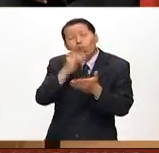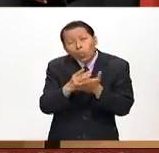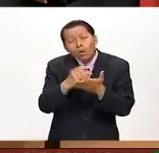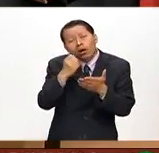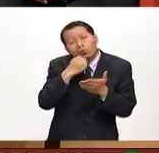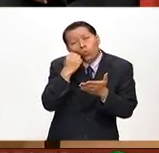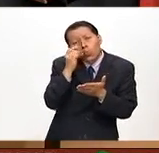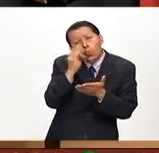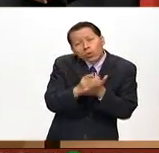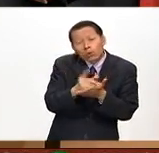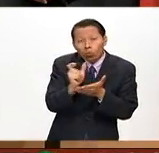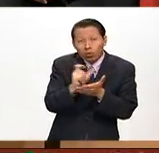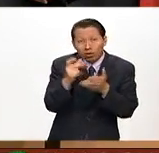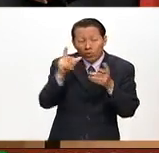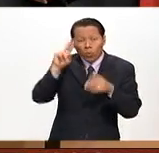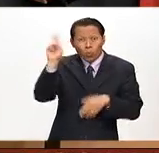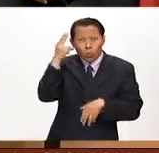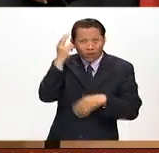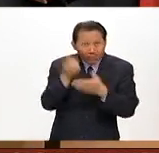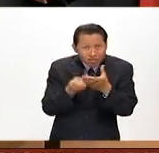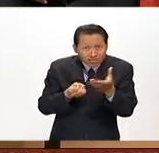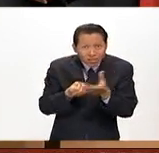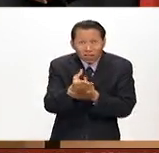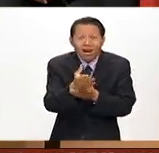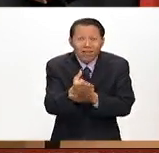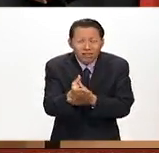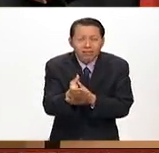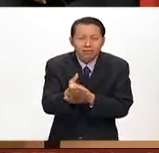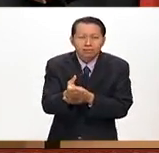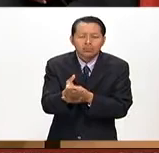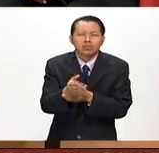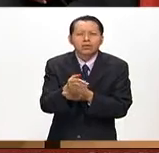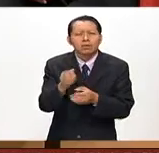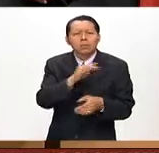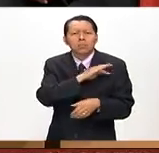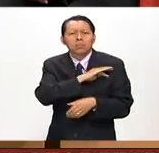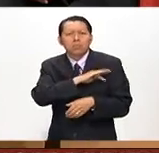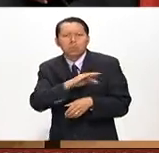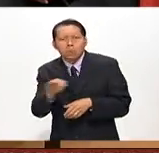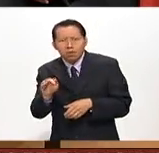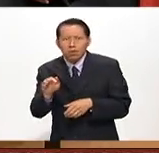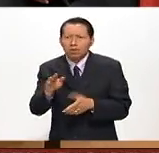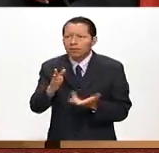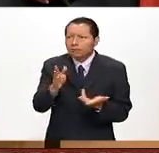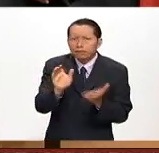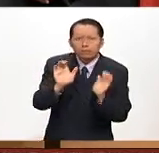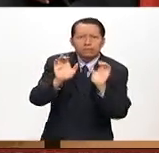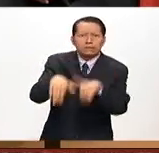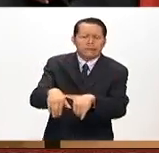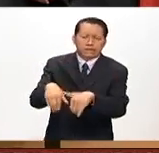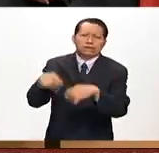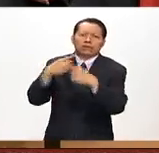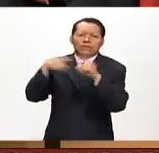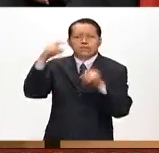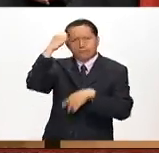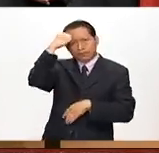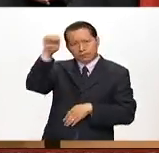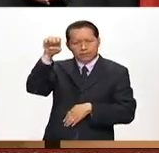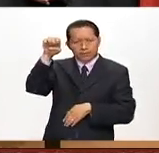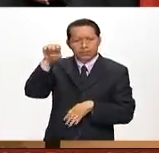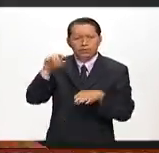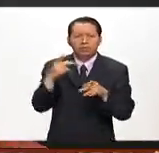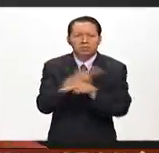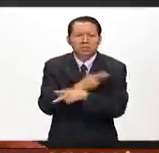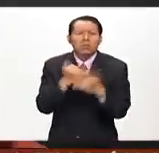los chavos salen de la universidad y entran a otro planeta, ¿no? Exacto. Sí, suele suceder que, bueno, en